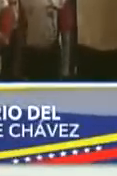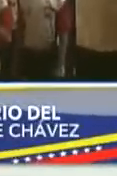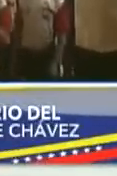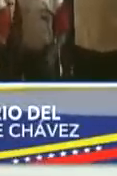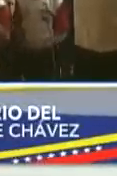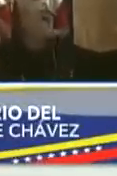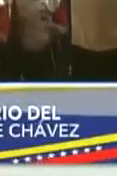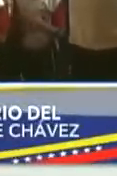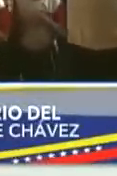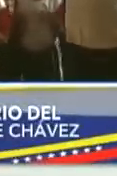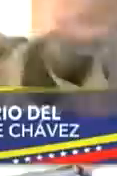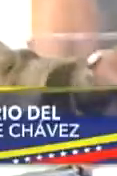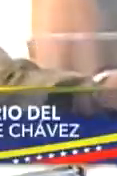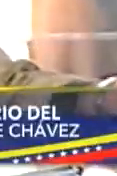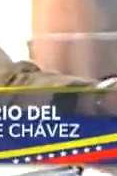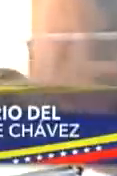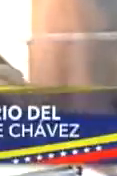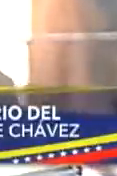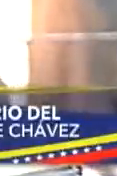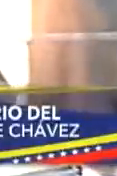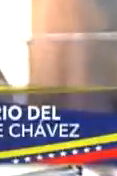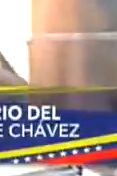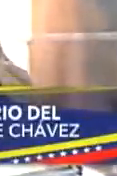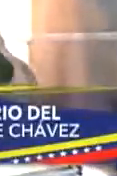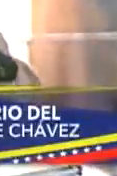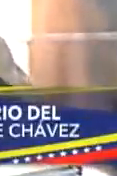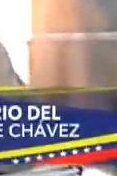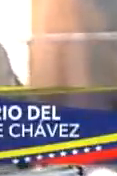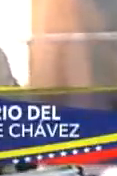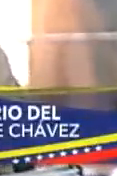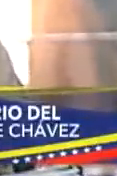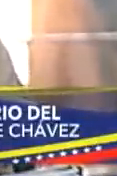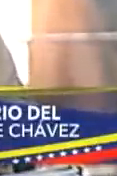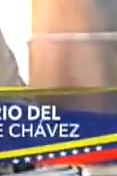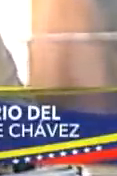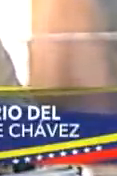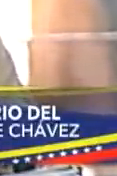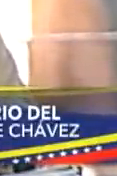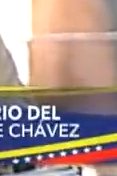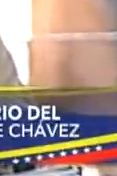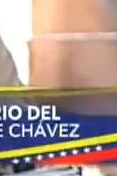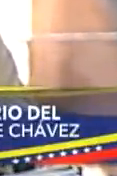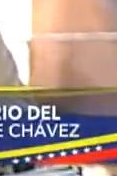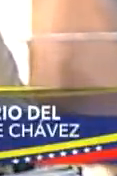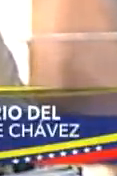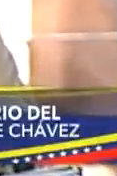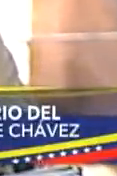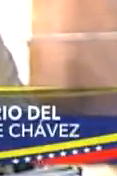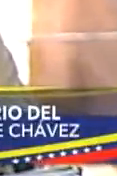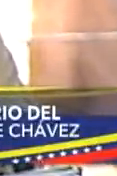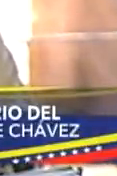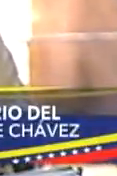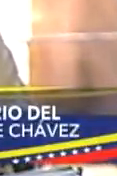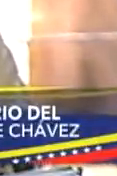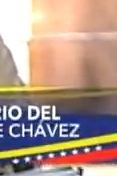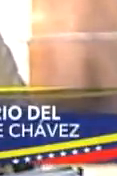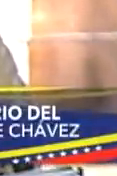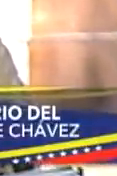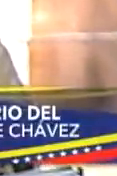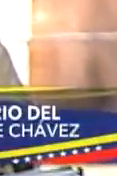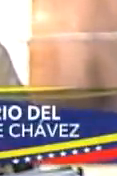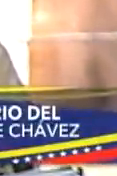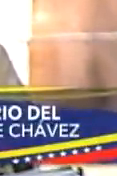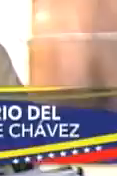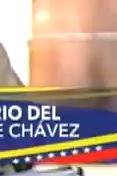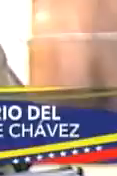humana para superar el capitalismo y para construir de verdad el reino de Dios en la tierra, el